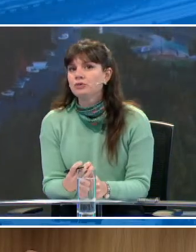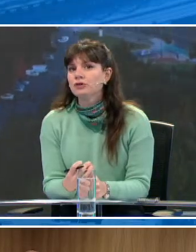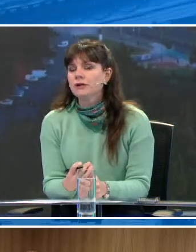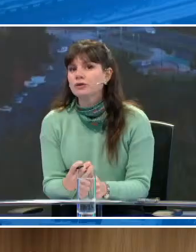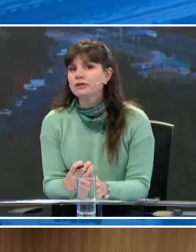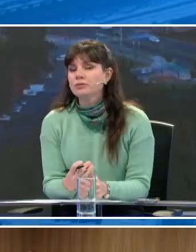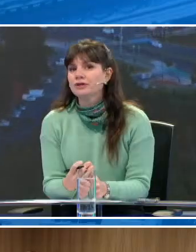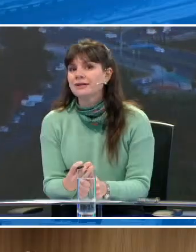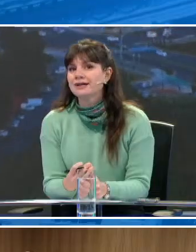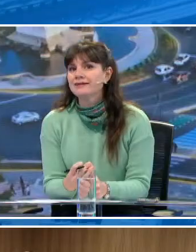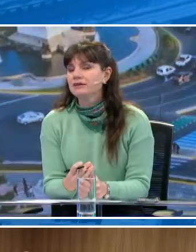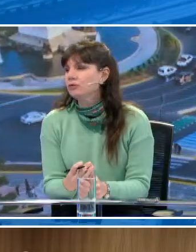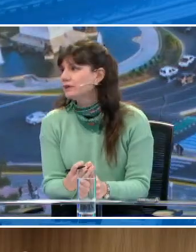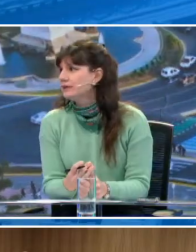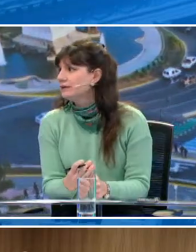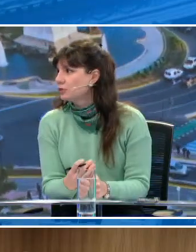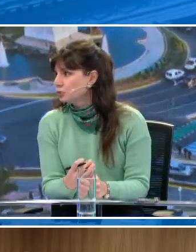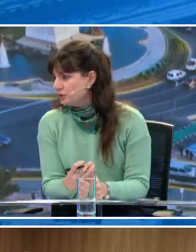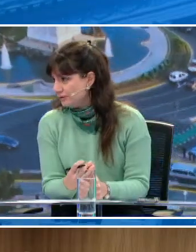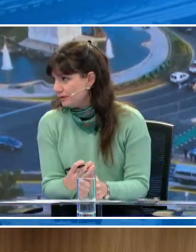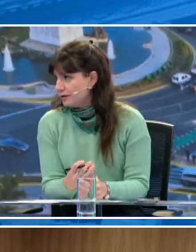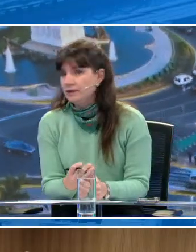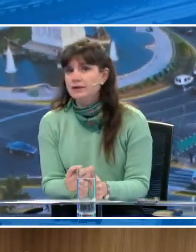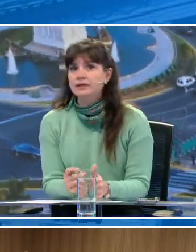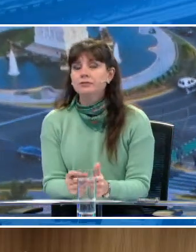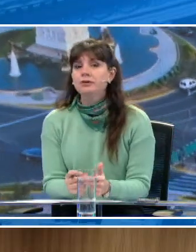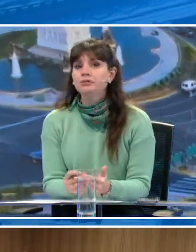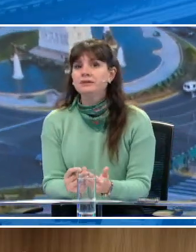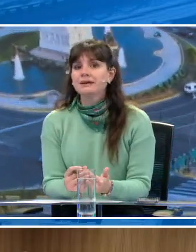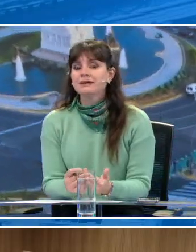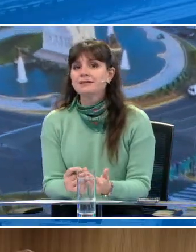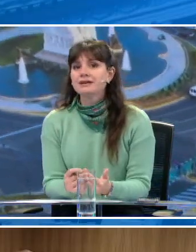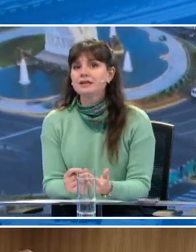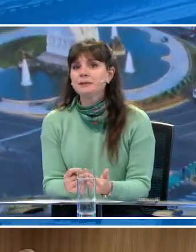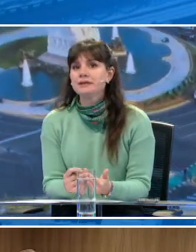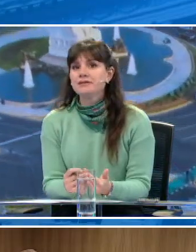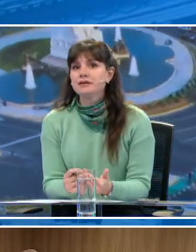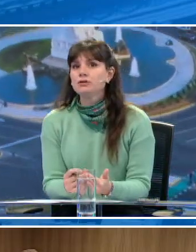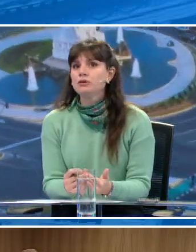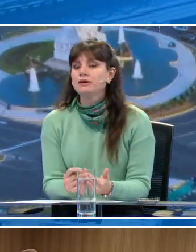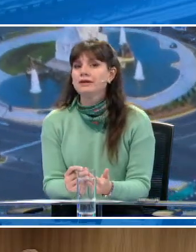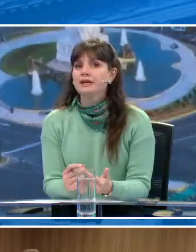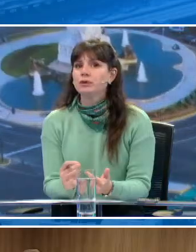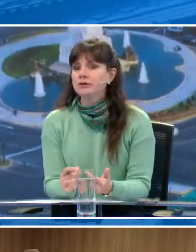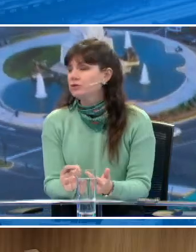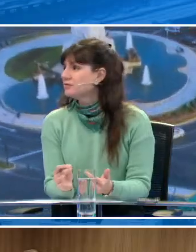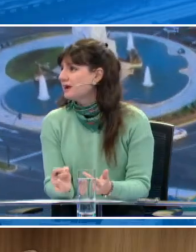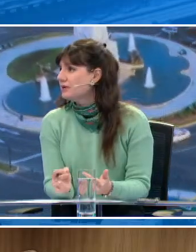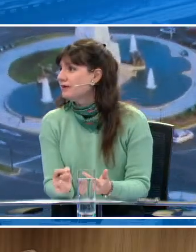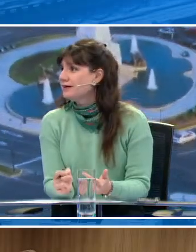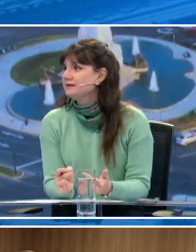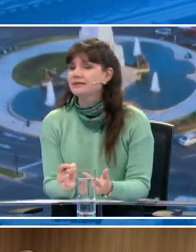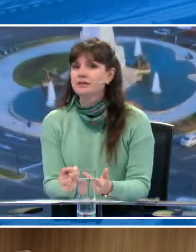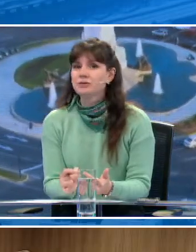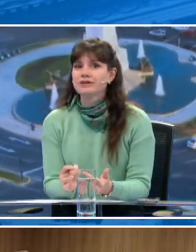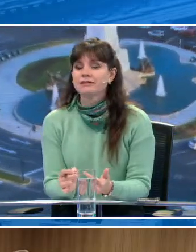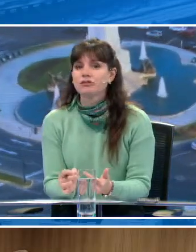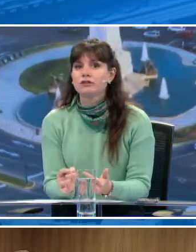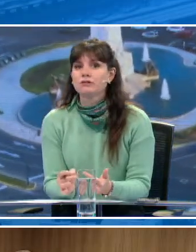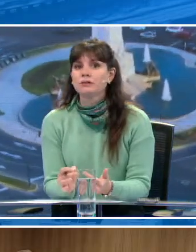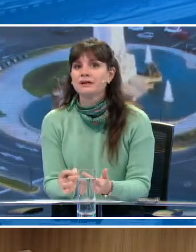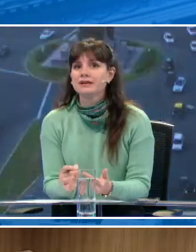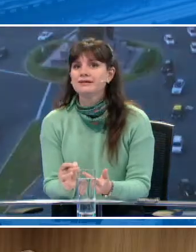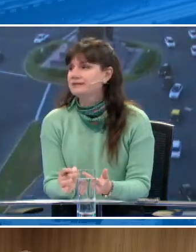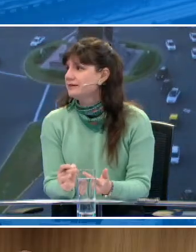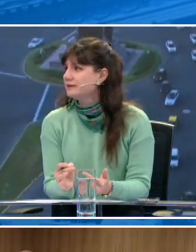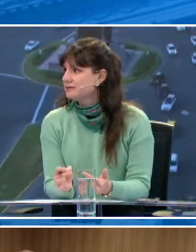el número de la Corte porque la gente no cree en la justicia. Después tuviste a García Lema diciendo, el momento es ahora, tenemos que sancionar